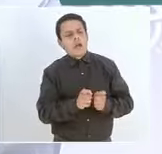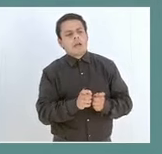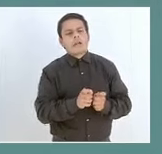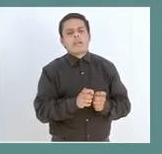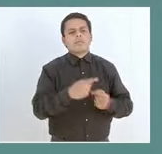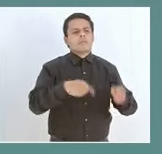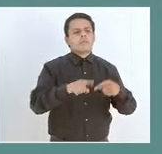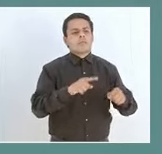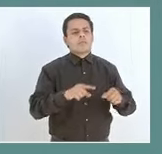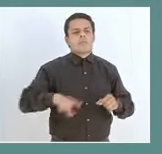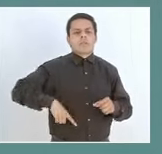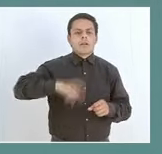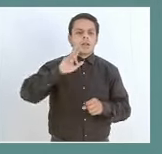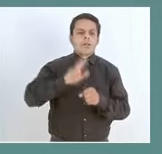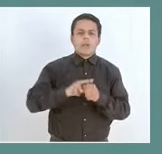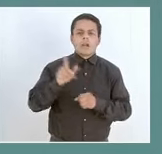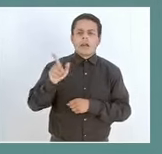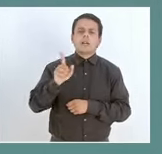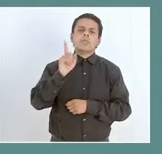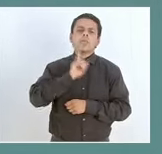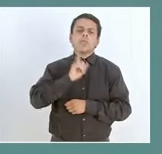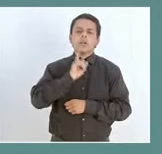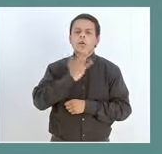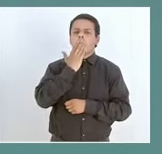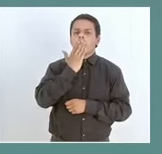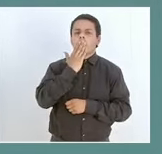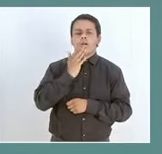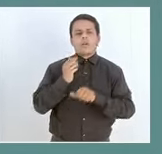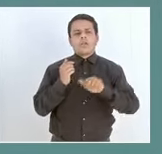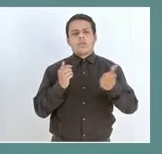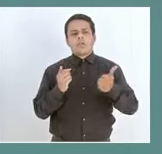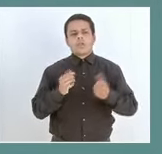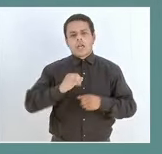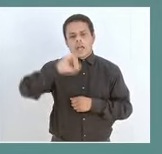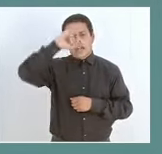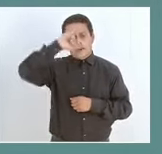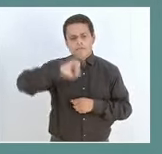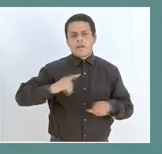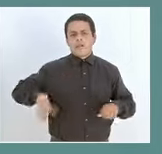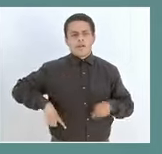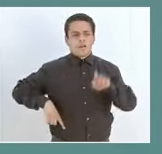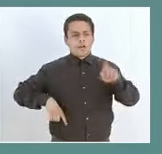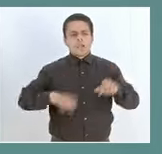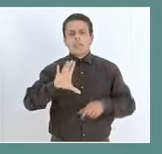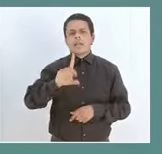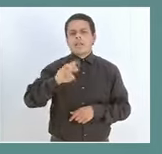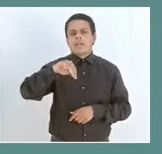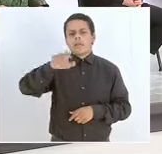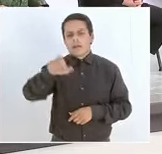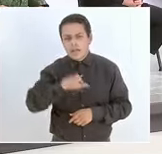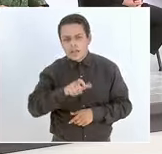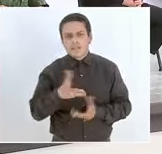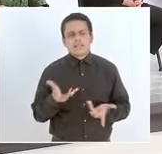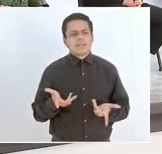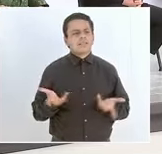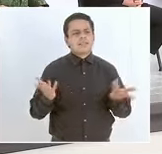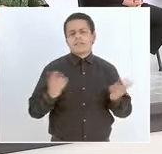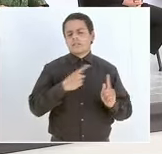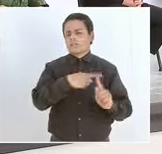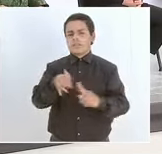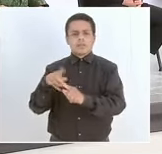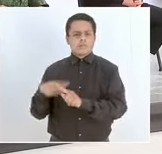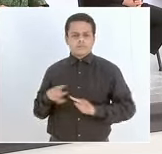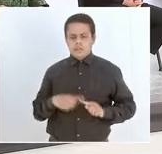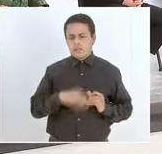la gobernadora de Sonora, la jefa de gobierno de la Ciudad de México. De modo que